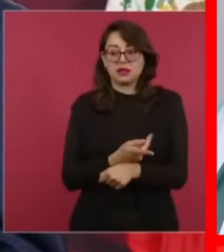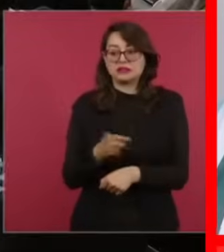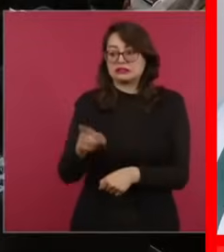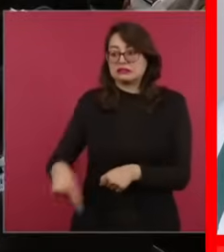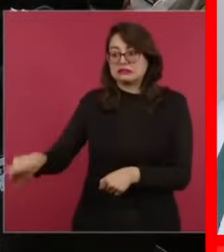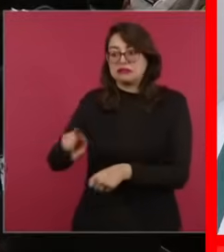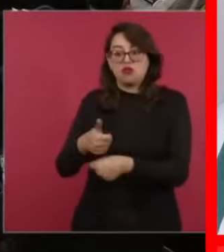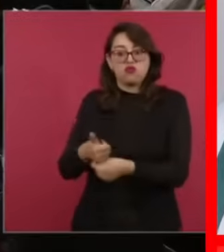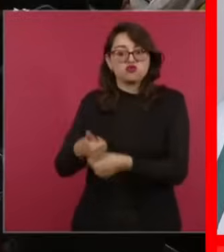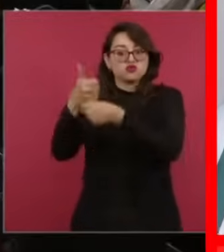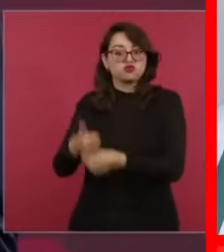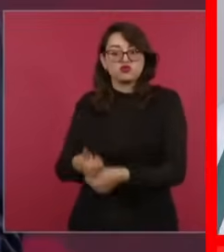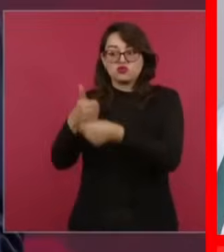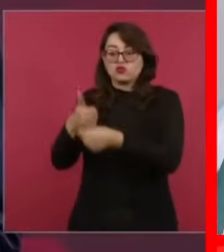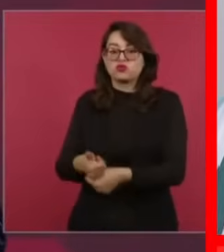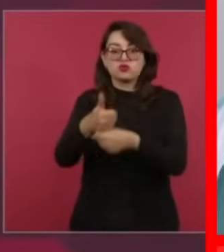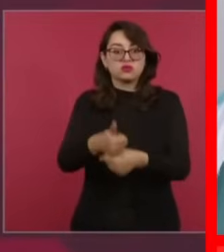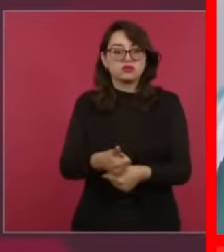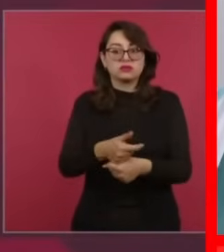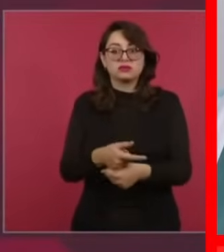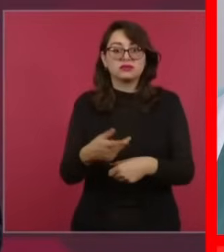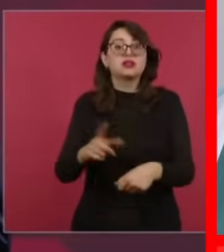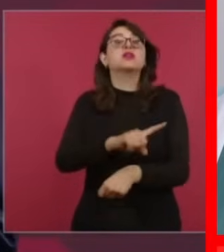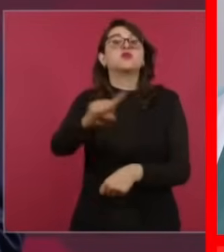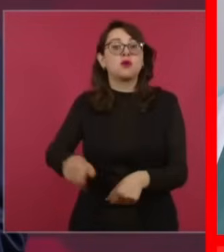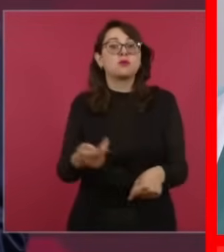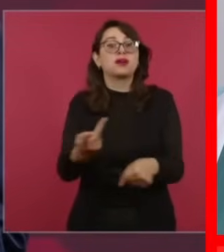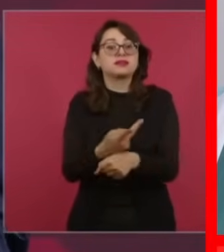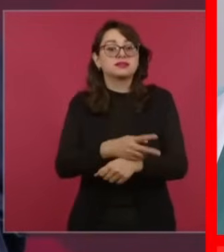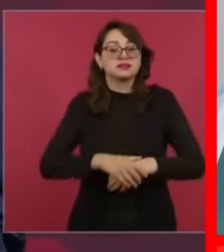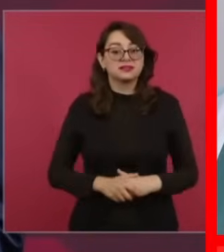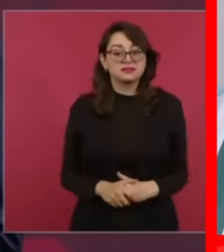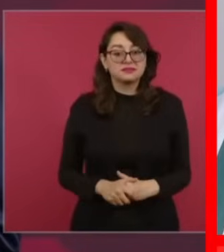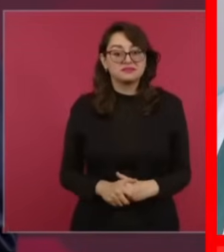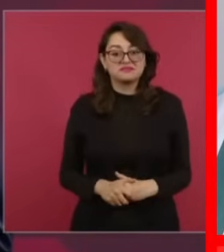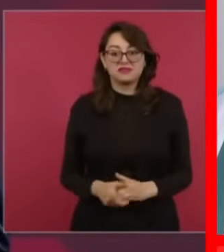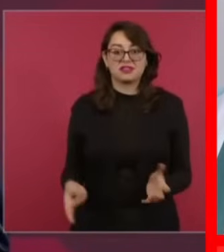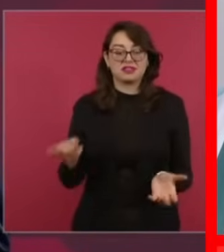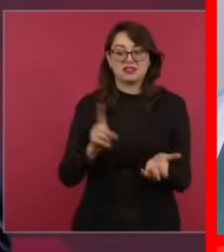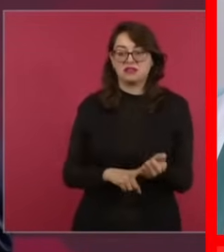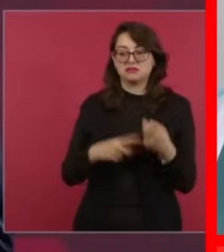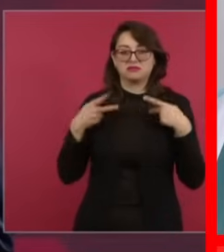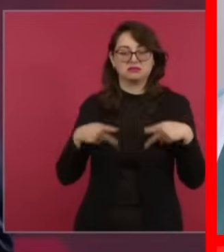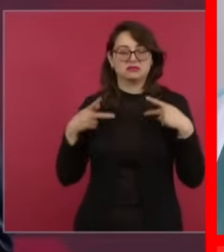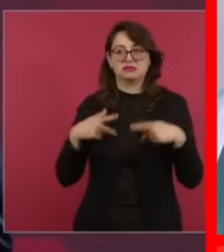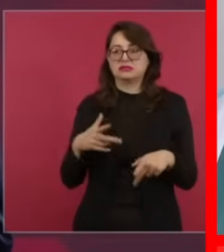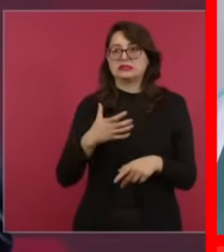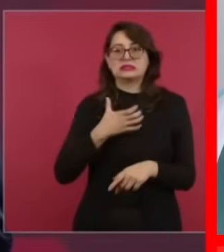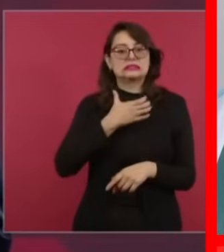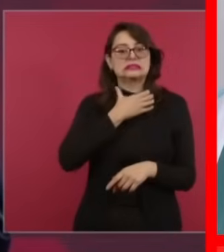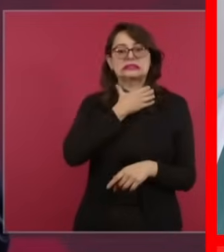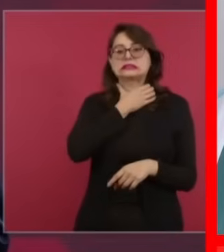amigos y amigas Que tengan excelente día te vas a sorprender lo que ya respondió el presidente de México al poder